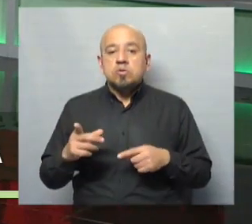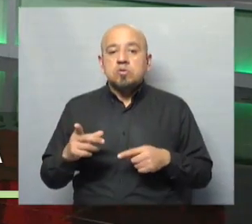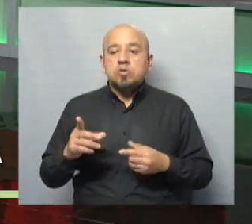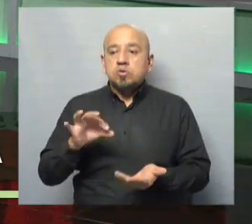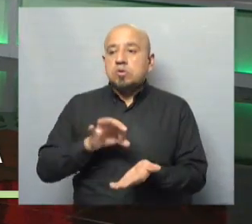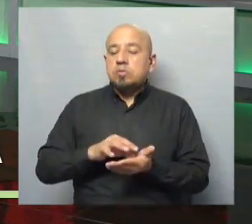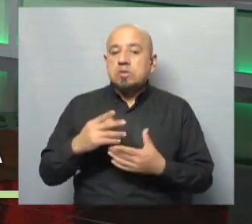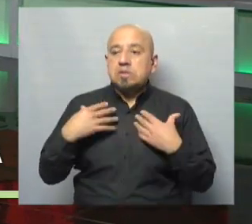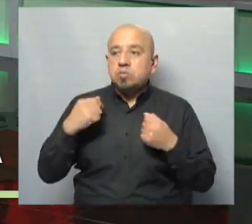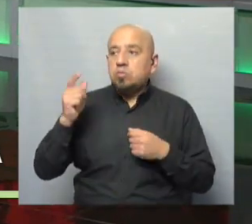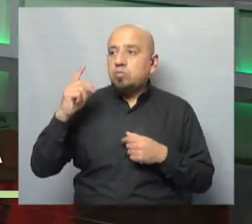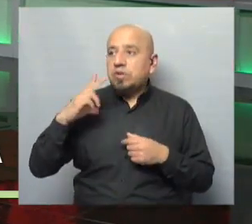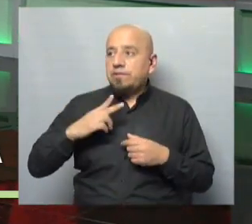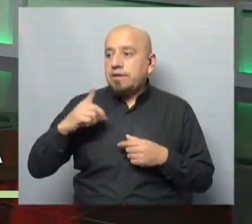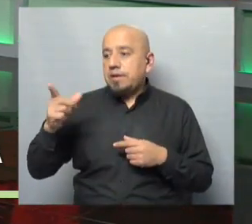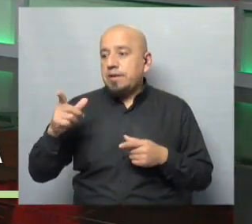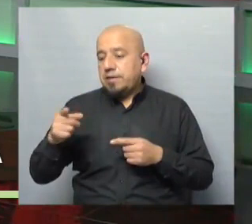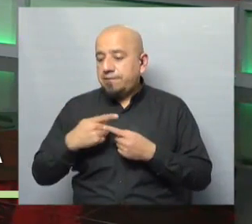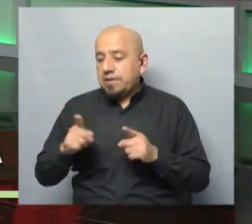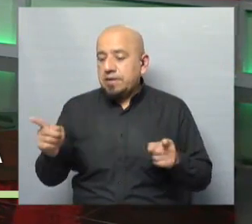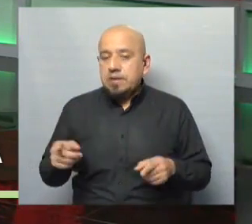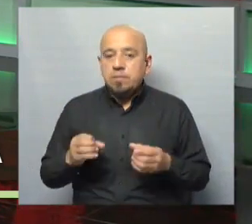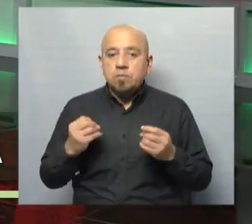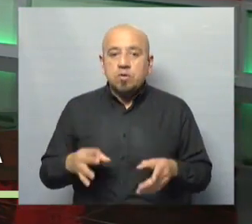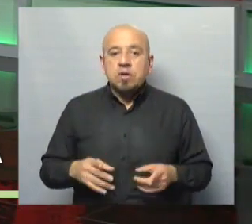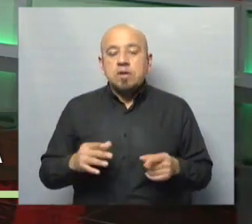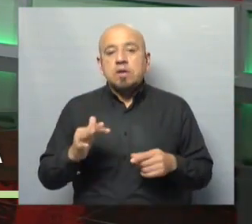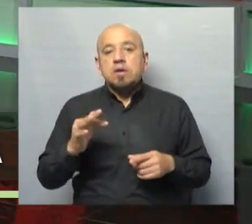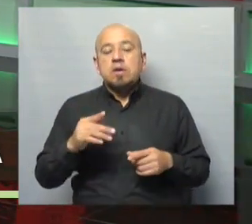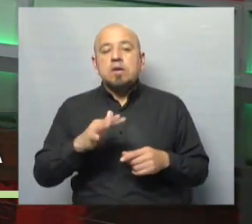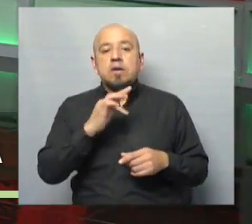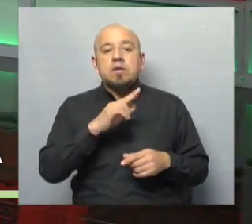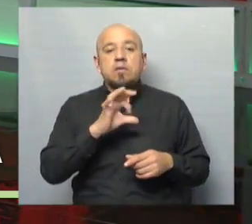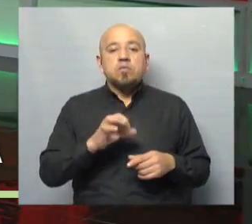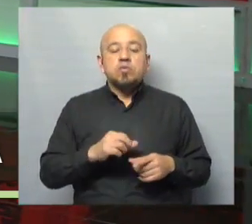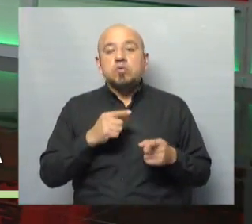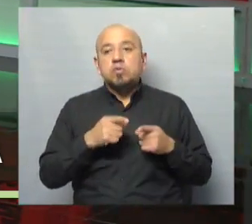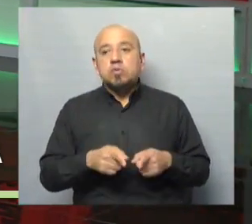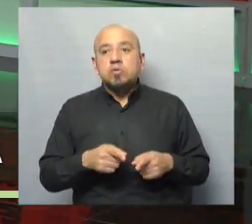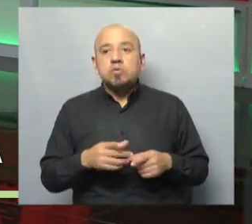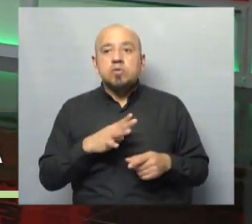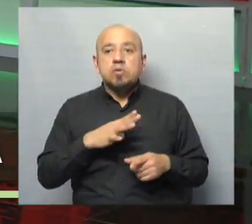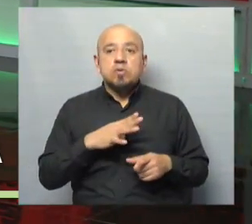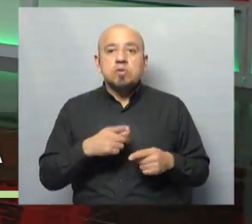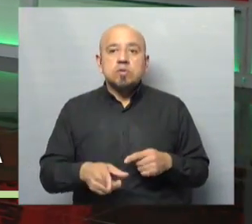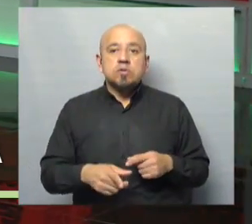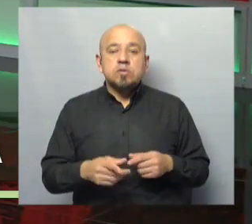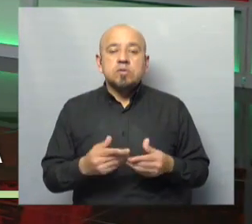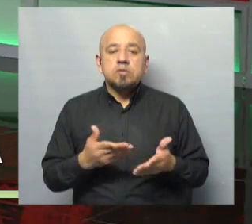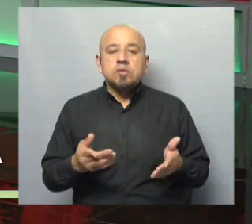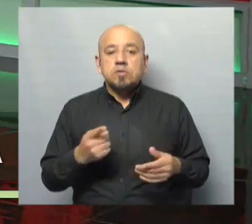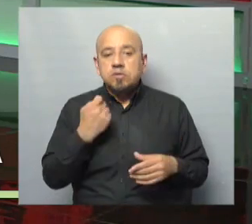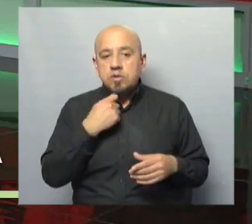salud privados sino también porque lo que nos mencionaba antes de la operación de función de salud pública es que esto lo que genera es que frente a la falta